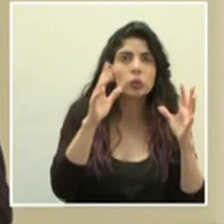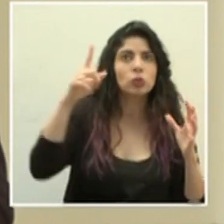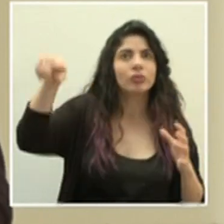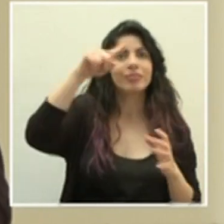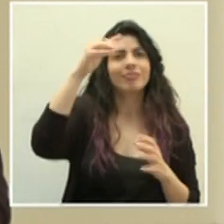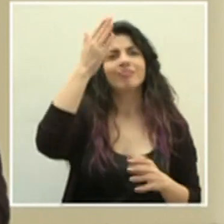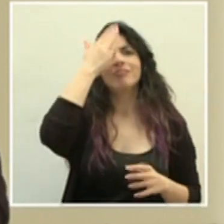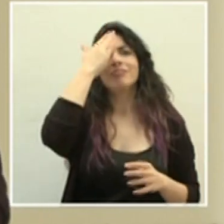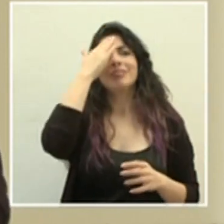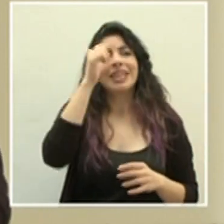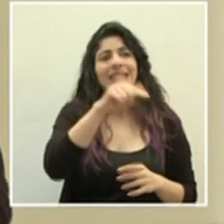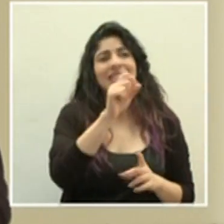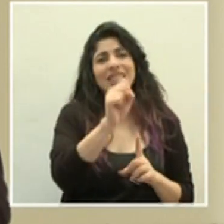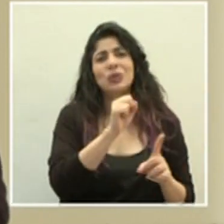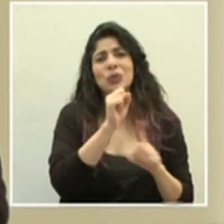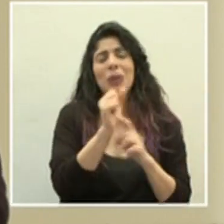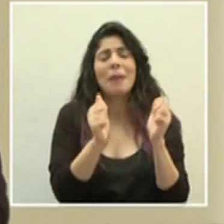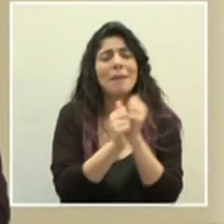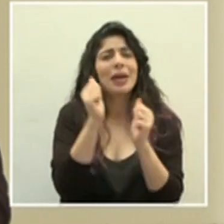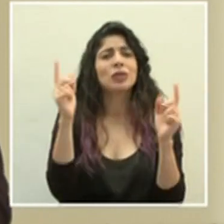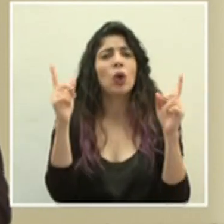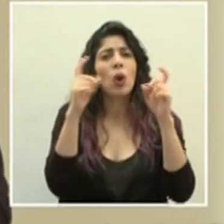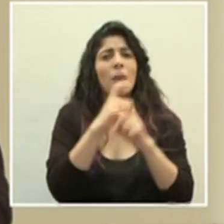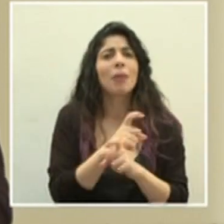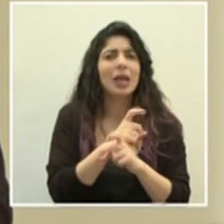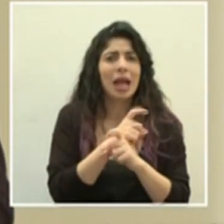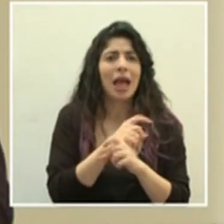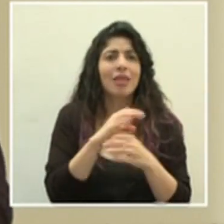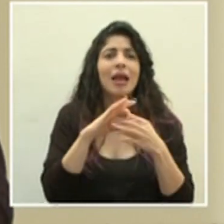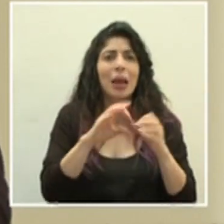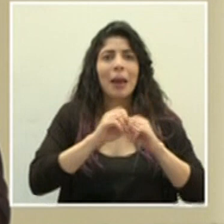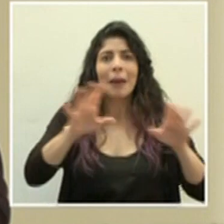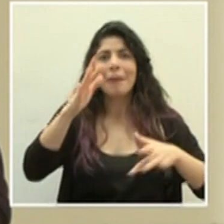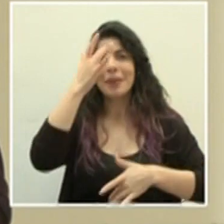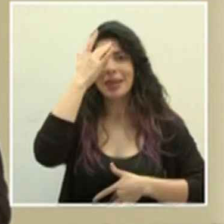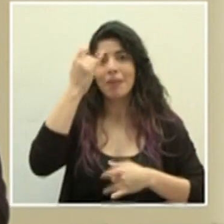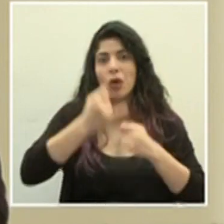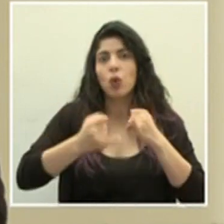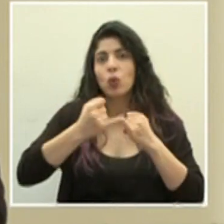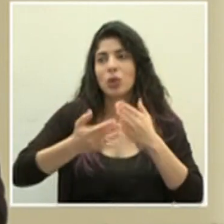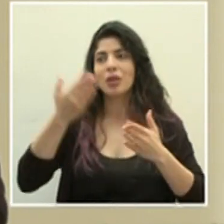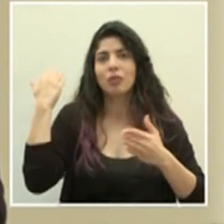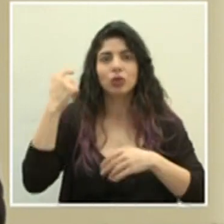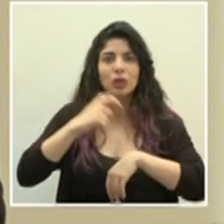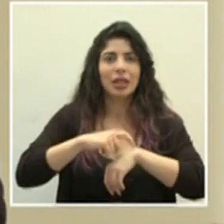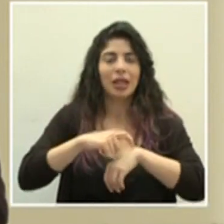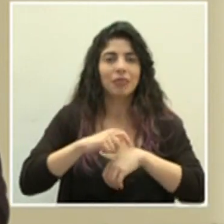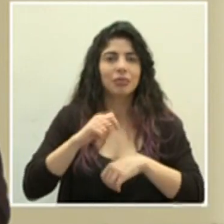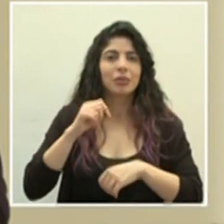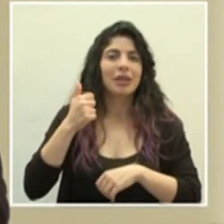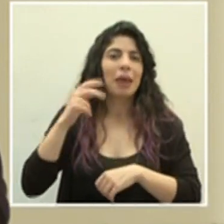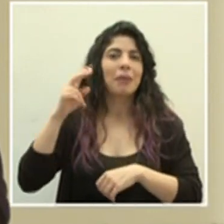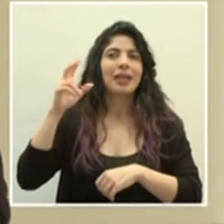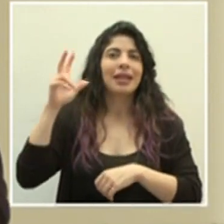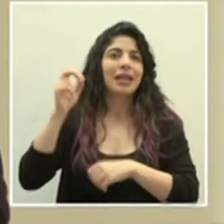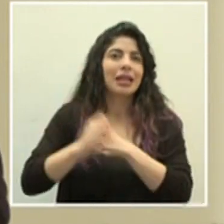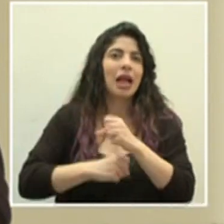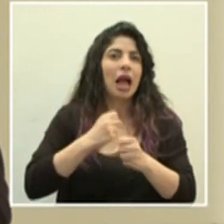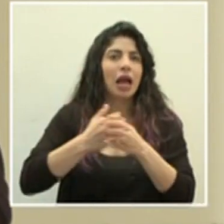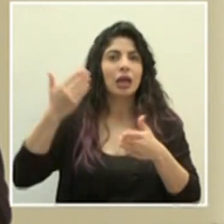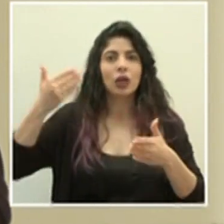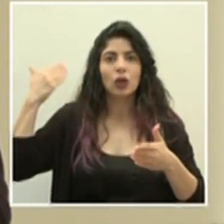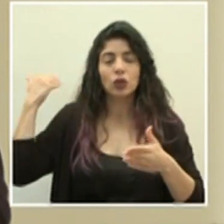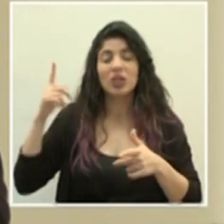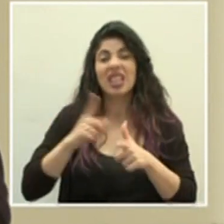que esto es una situación la más complicada a nivel epidemiológico que hemos vivido en los últimos tiempos, en las últimas décadas, y que se